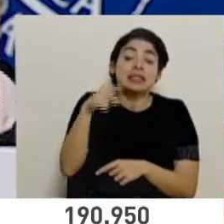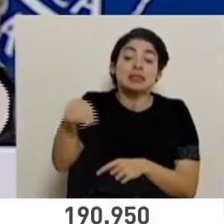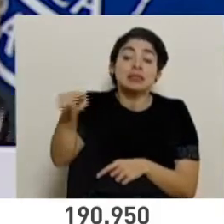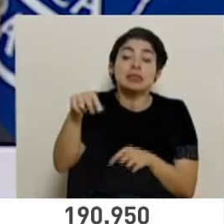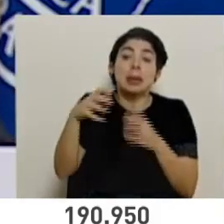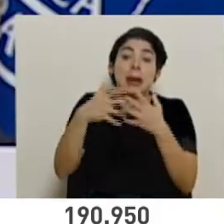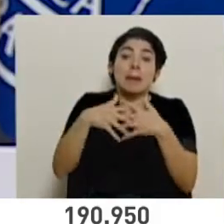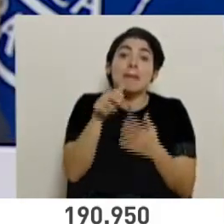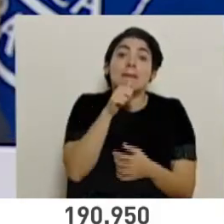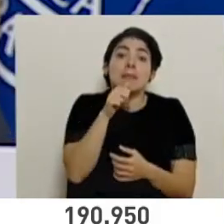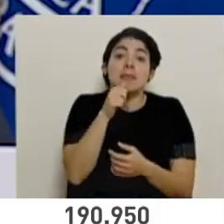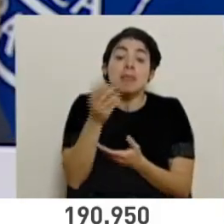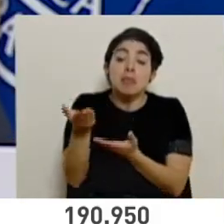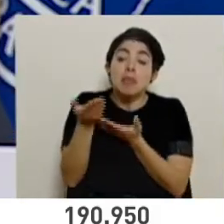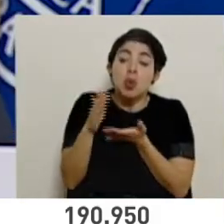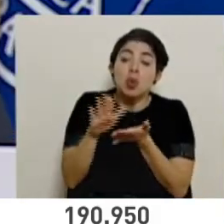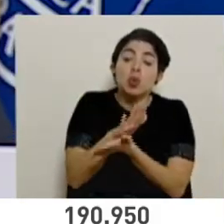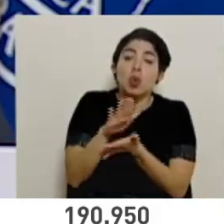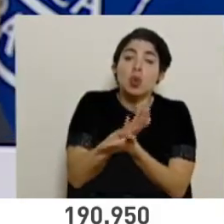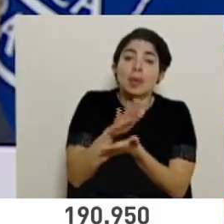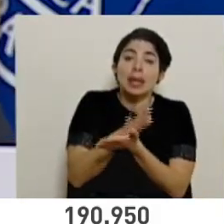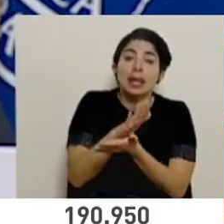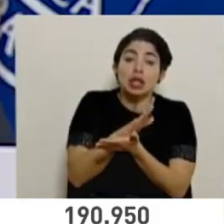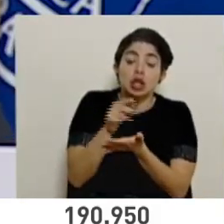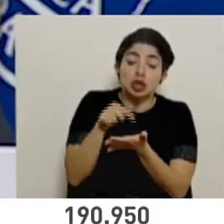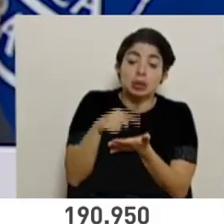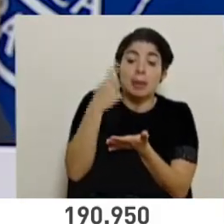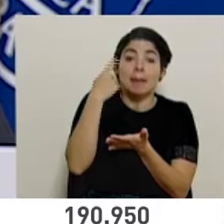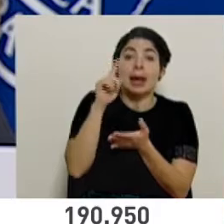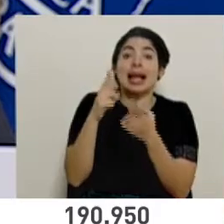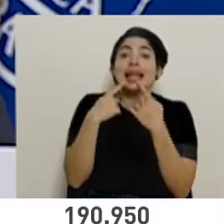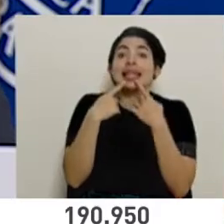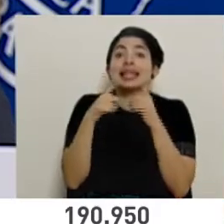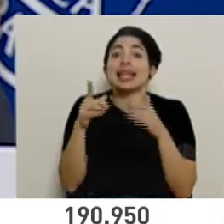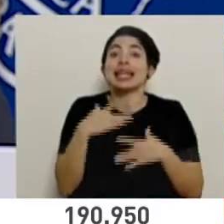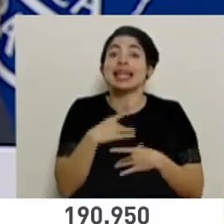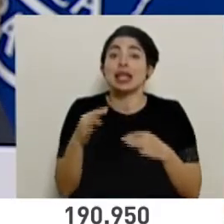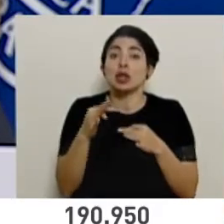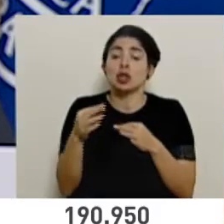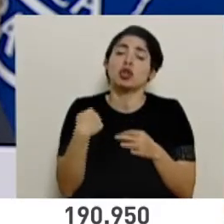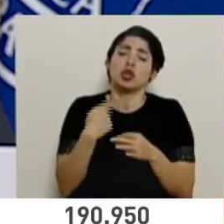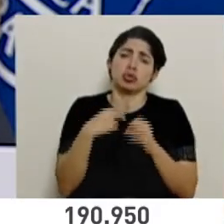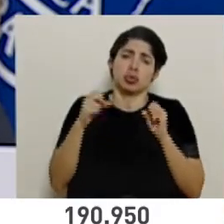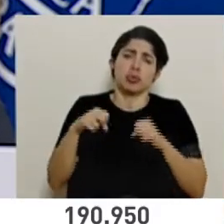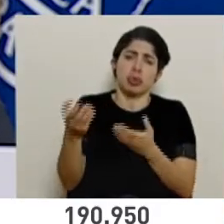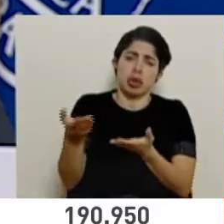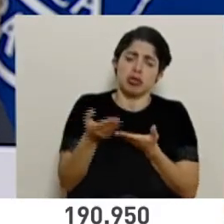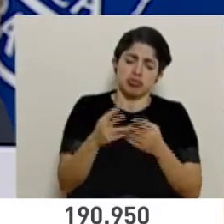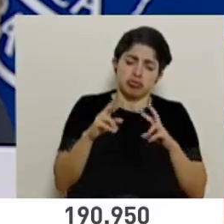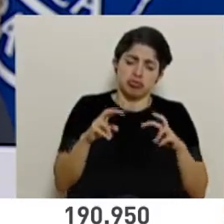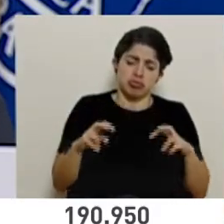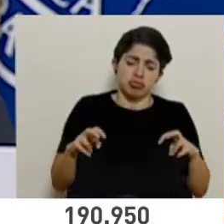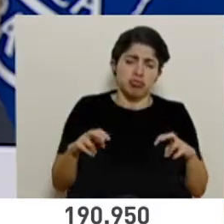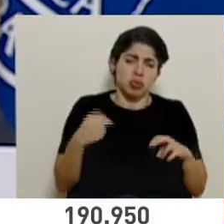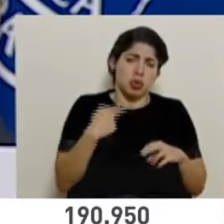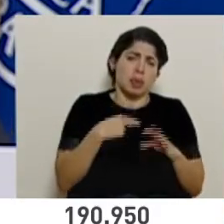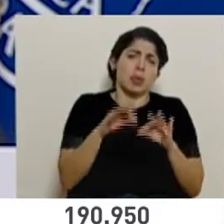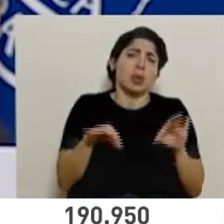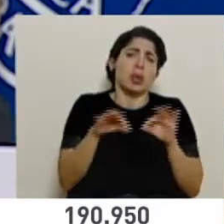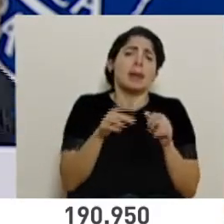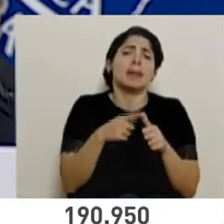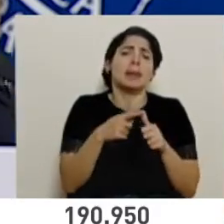privada presente documentación para optar por una declaratoria de interés turístico, la vamos a analizar. Para nosotros es muy importante